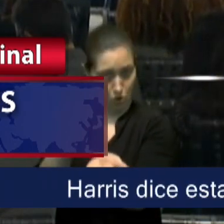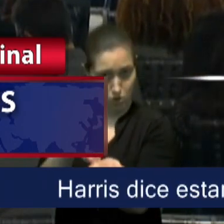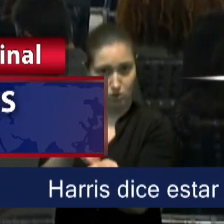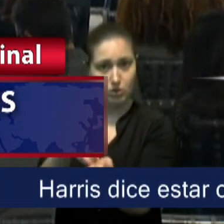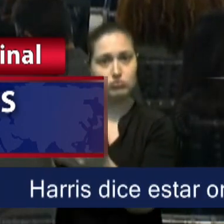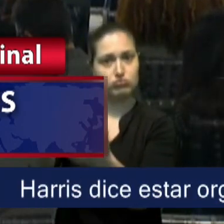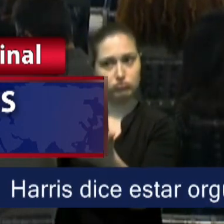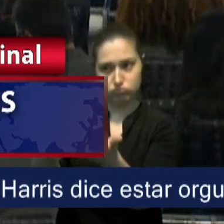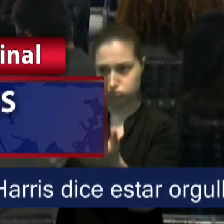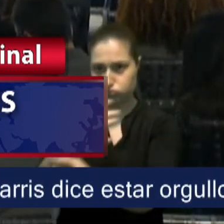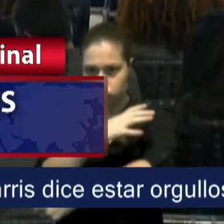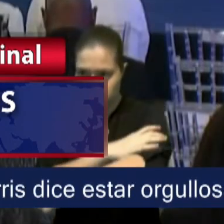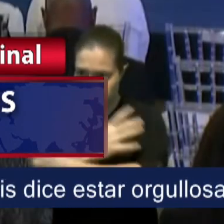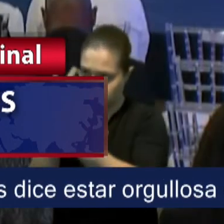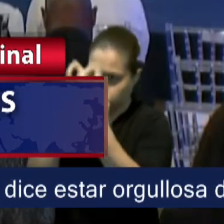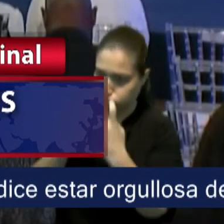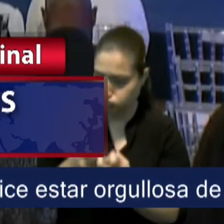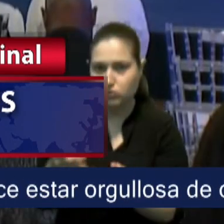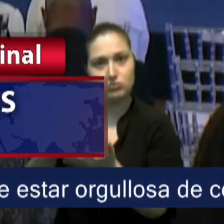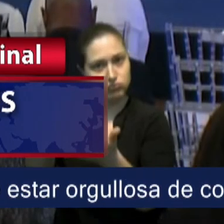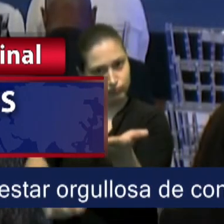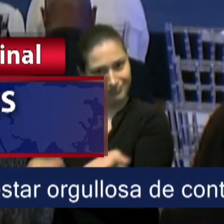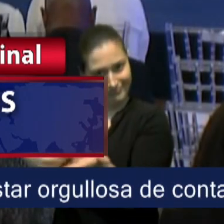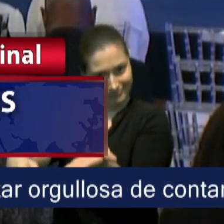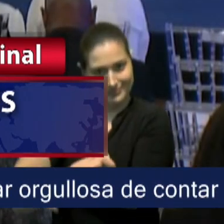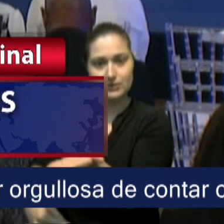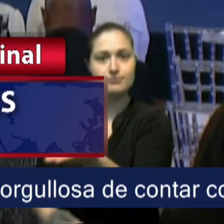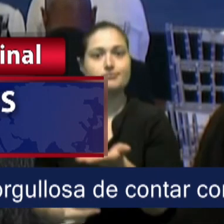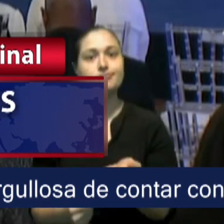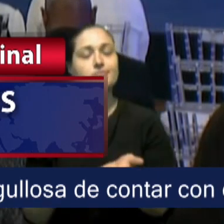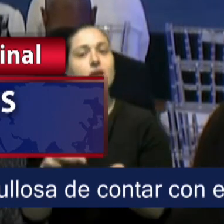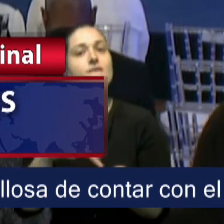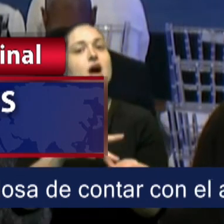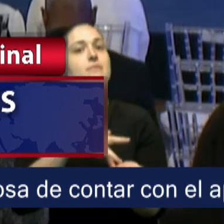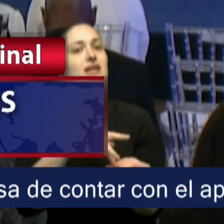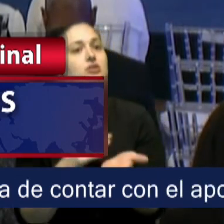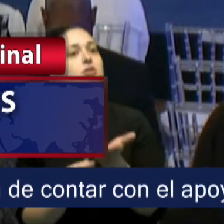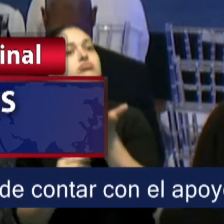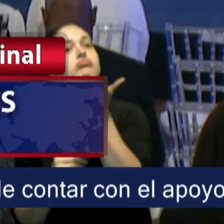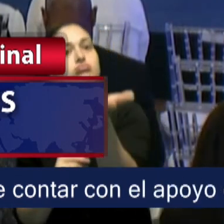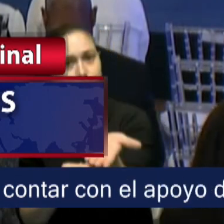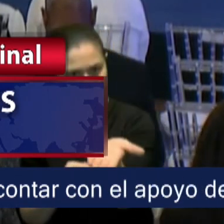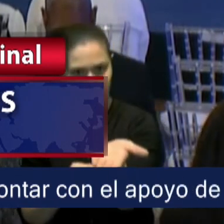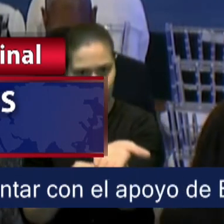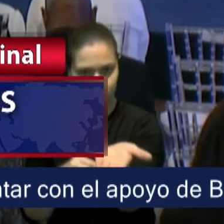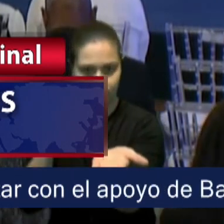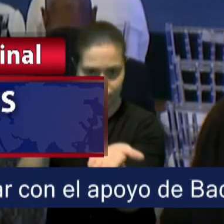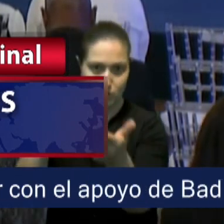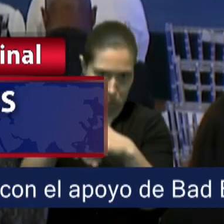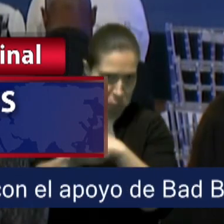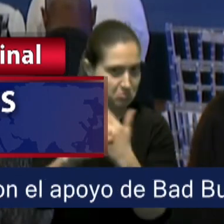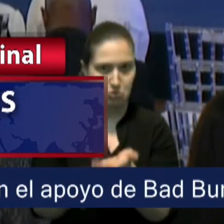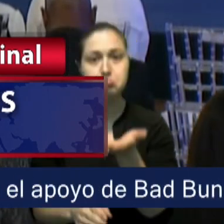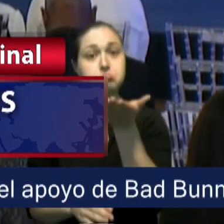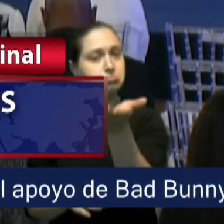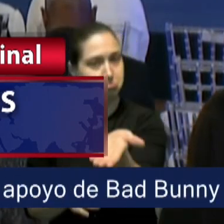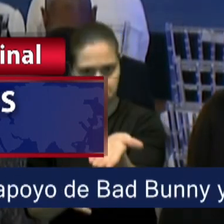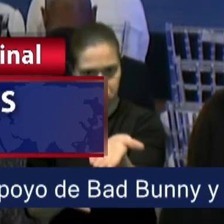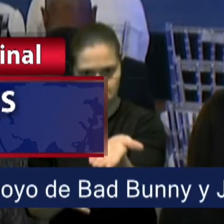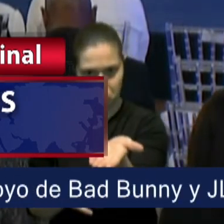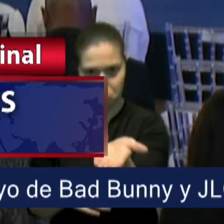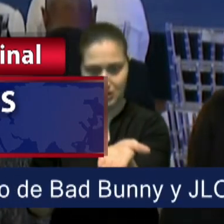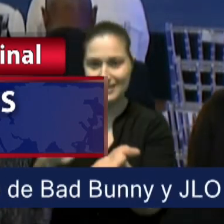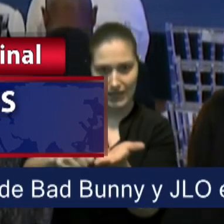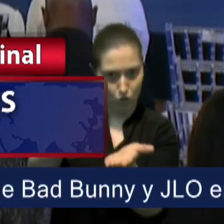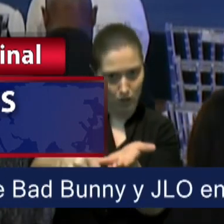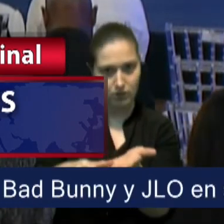reciben la atención reciben la receta y luego van a a la farmacia del pueblo de su preferencia a la que está ahí o a cualquier otra con su receta y